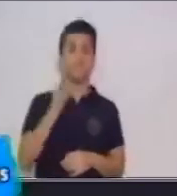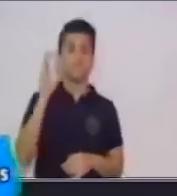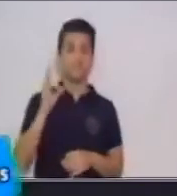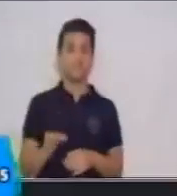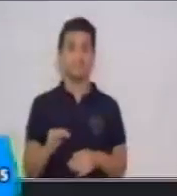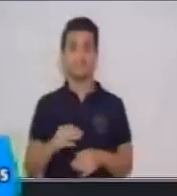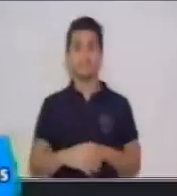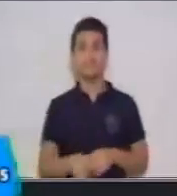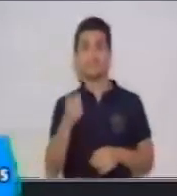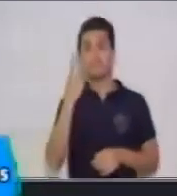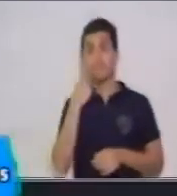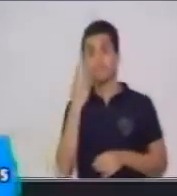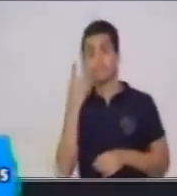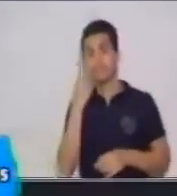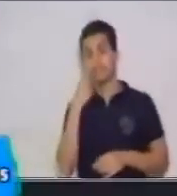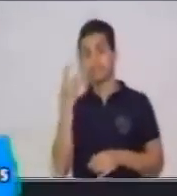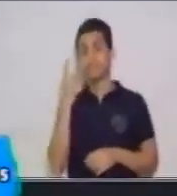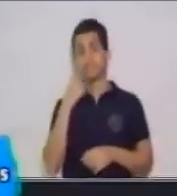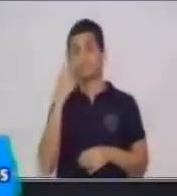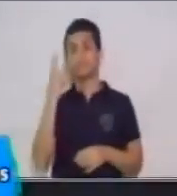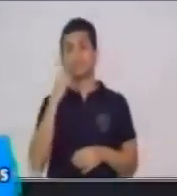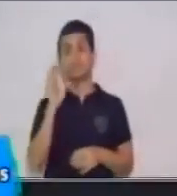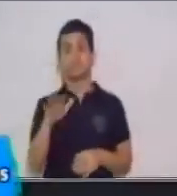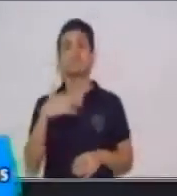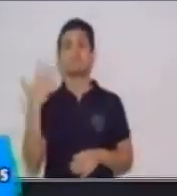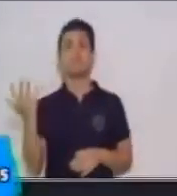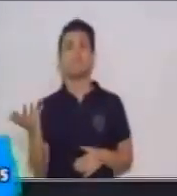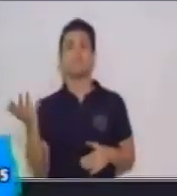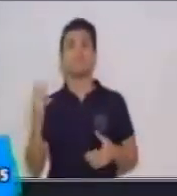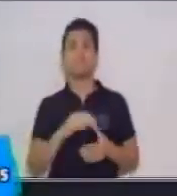bien. Veo, veo.